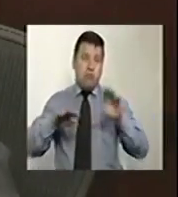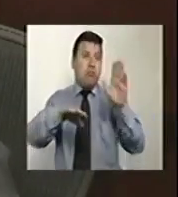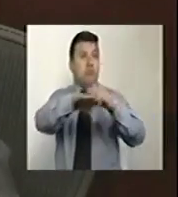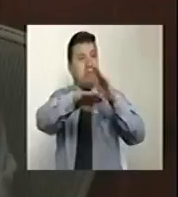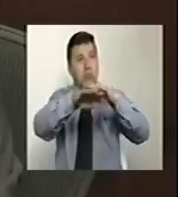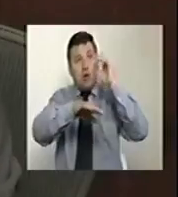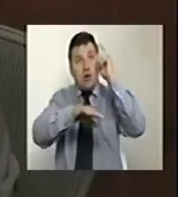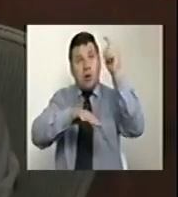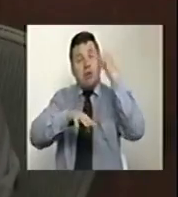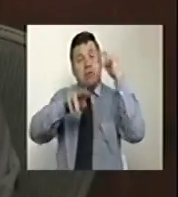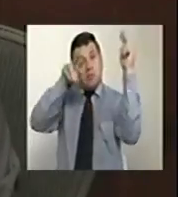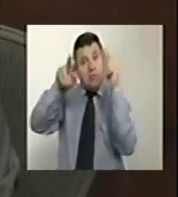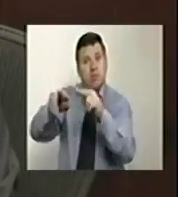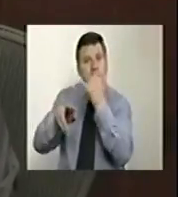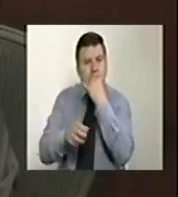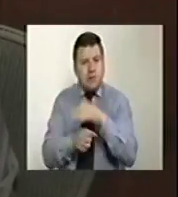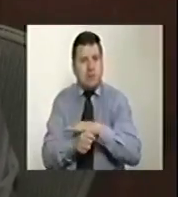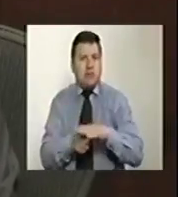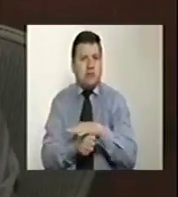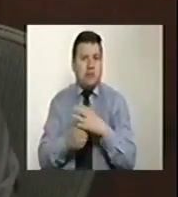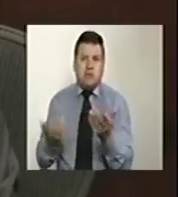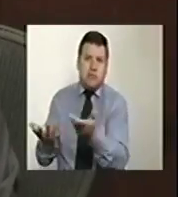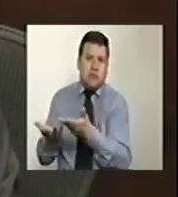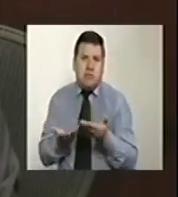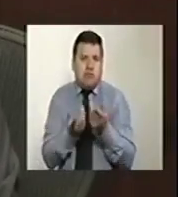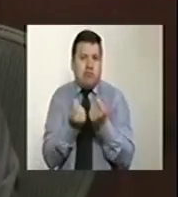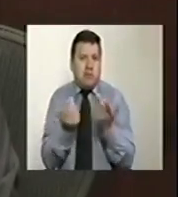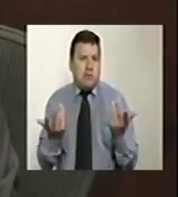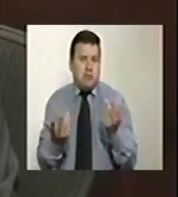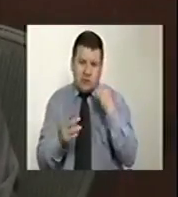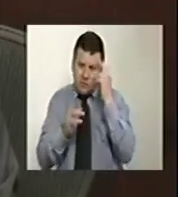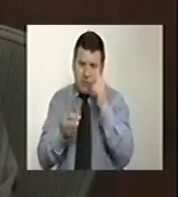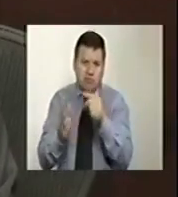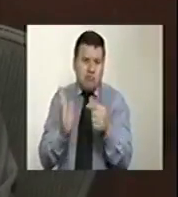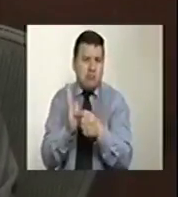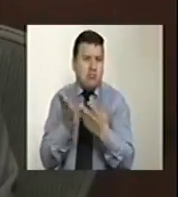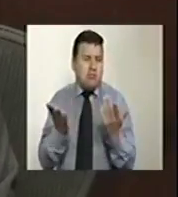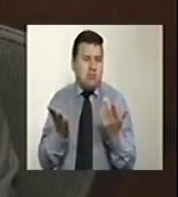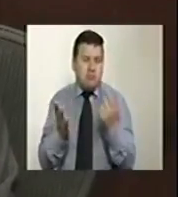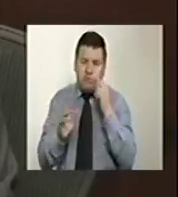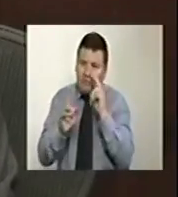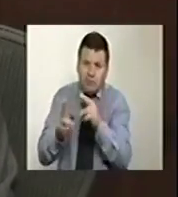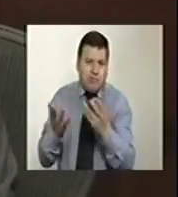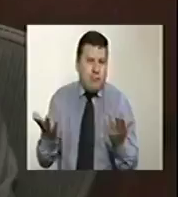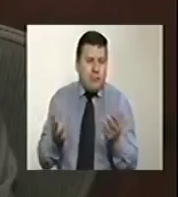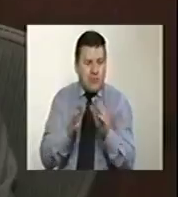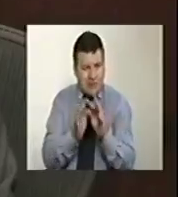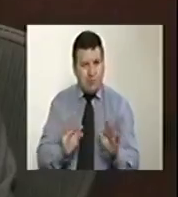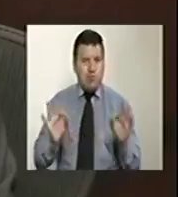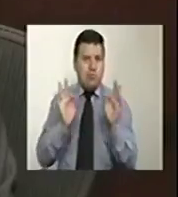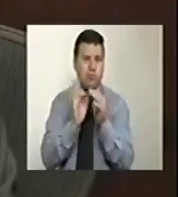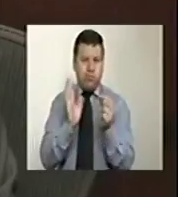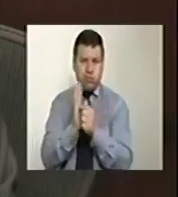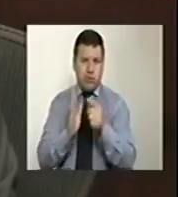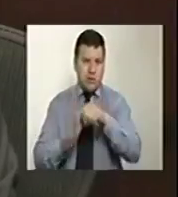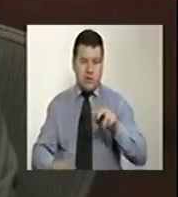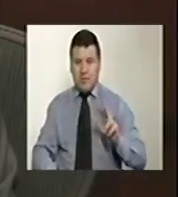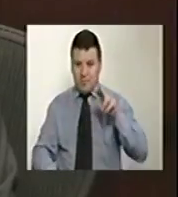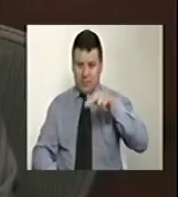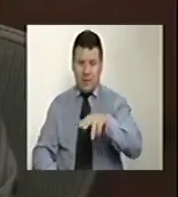revise esta situación y tenga en cuenta no solamente la vía como tal, sino la importancia que tiene esta